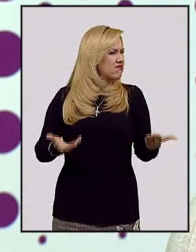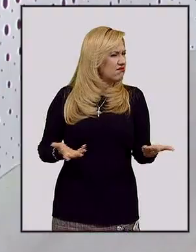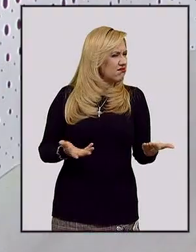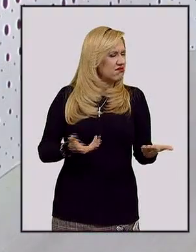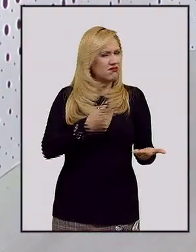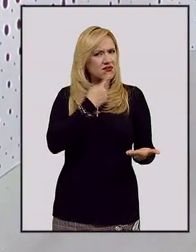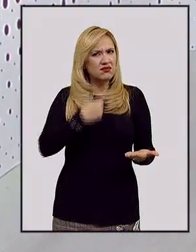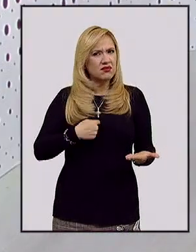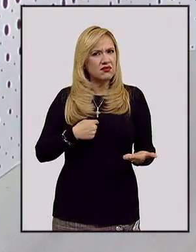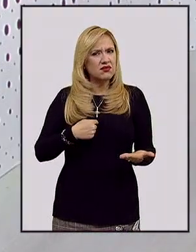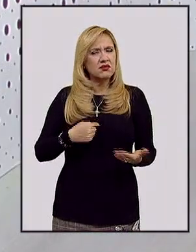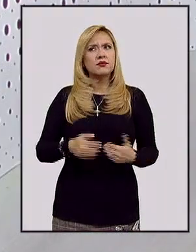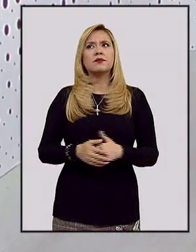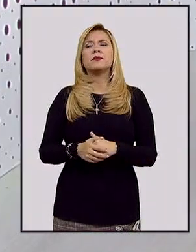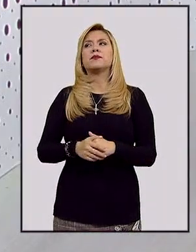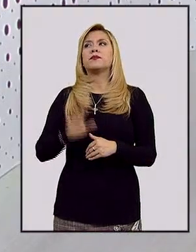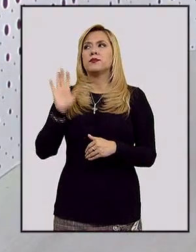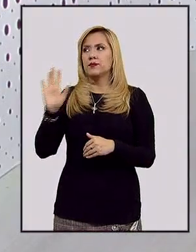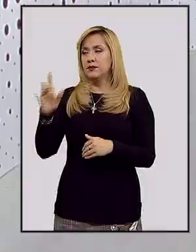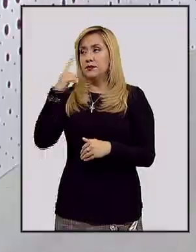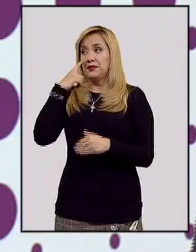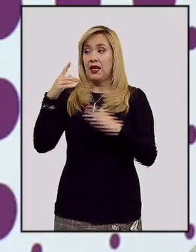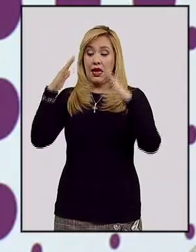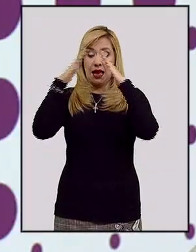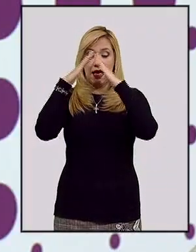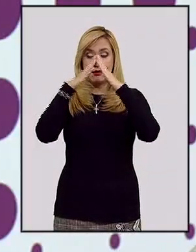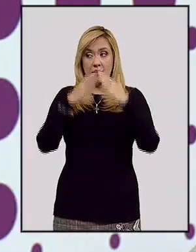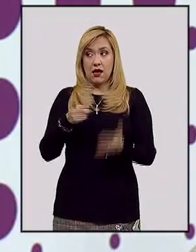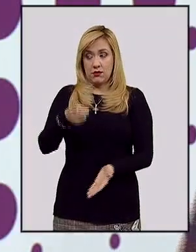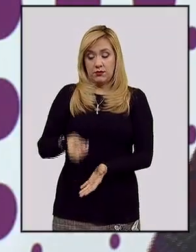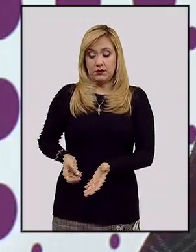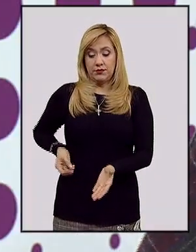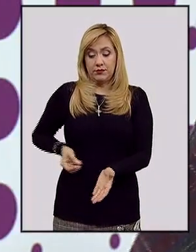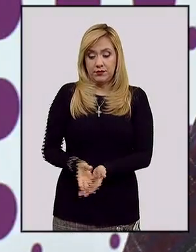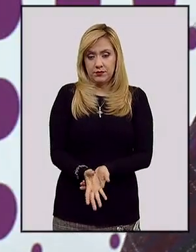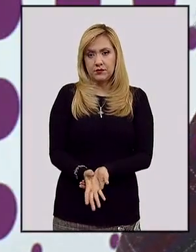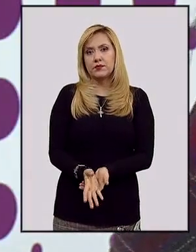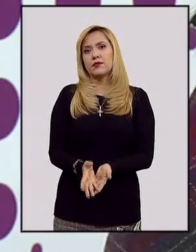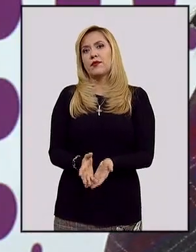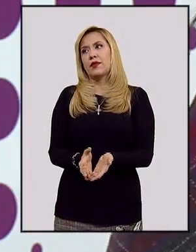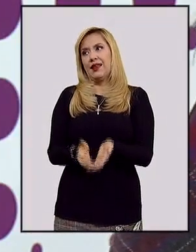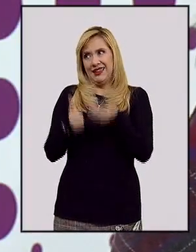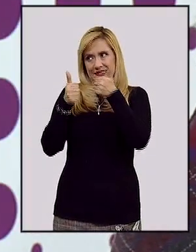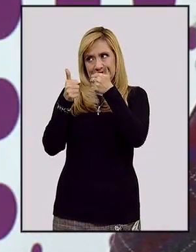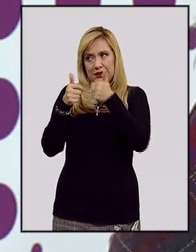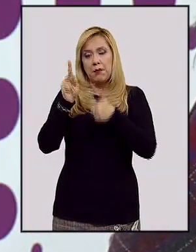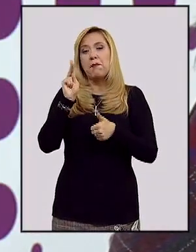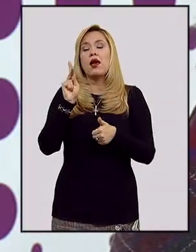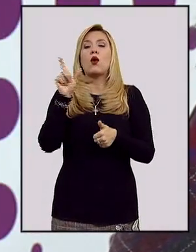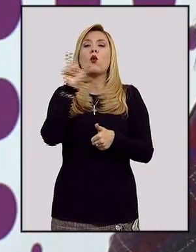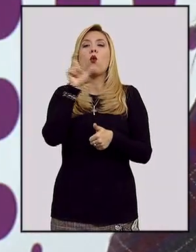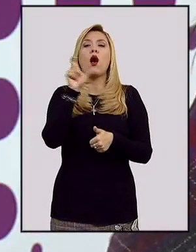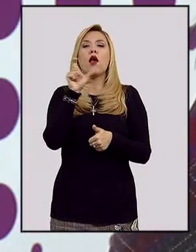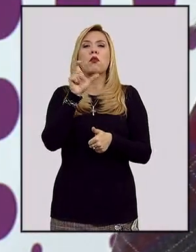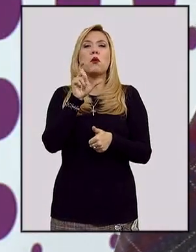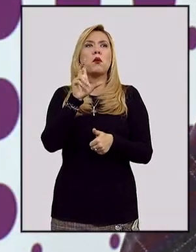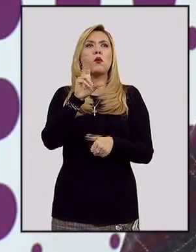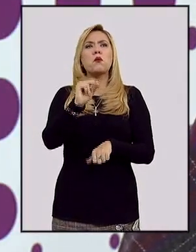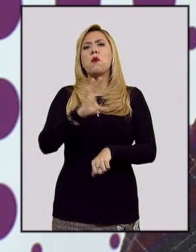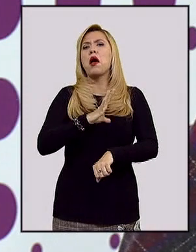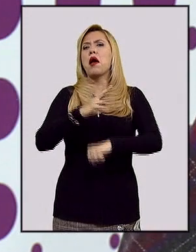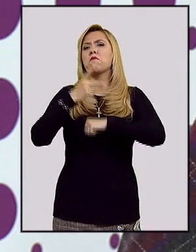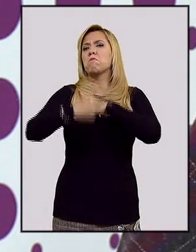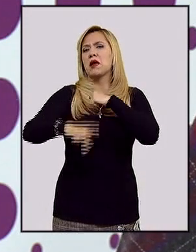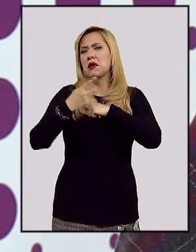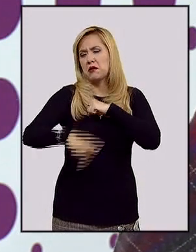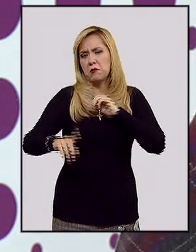información, opinión? Finalmente, los partos en casa pueden ser una gran idea siempre y cuando sean partos de bajo riesgo.